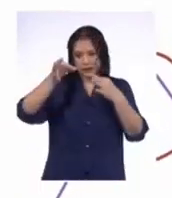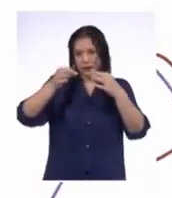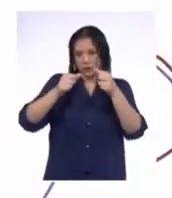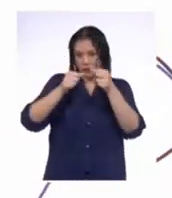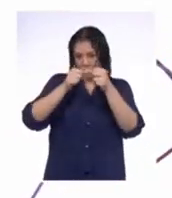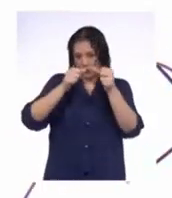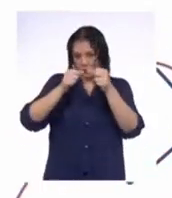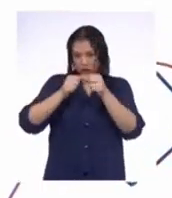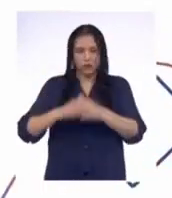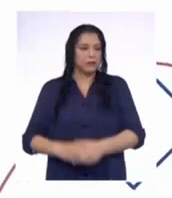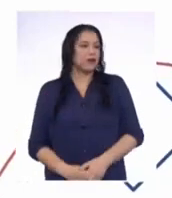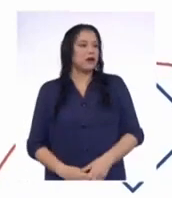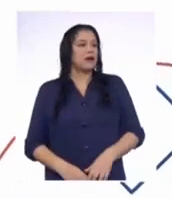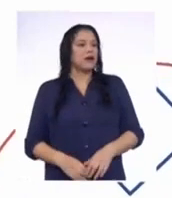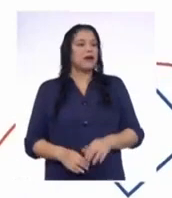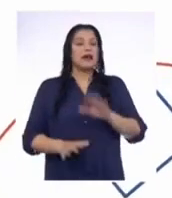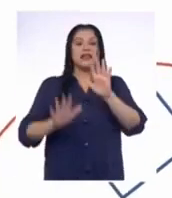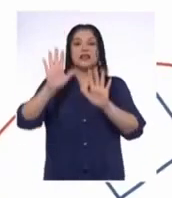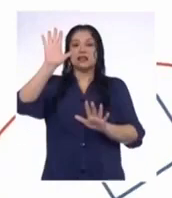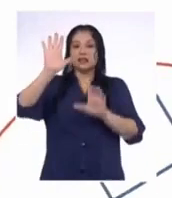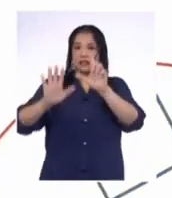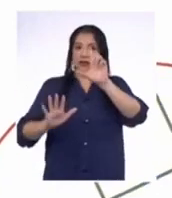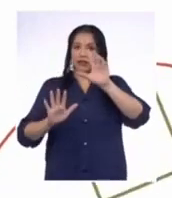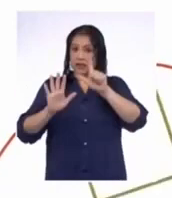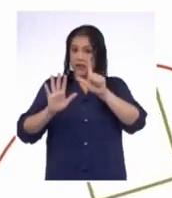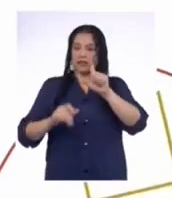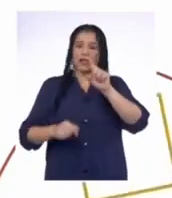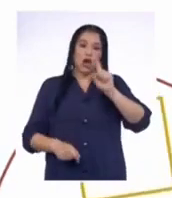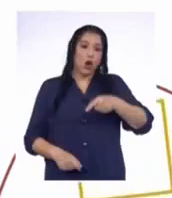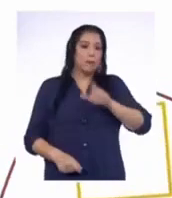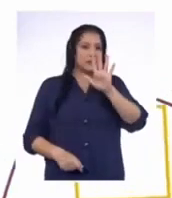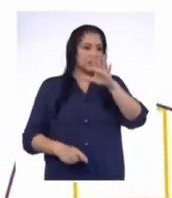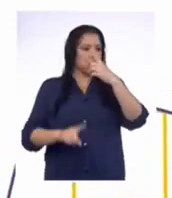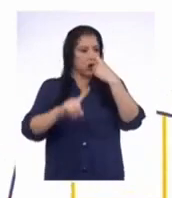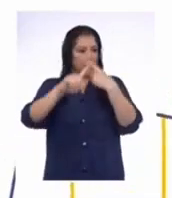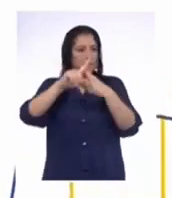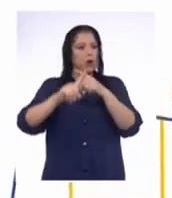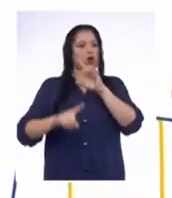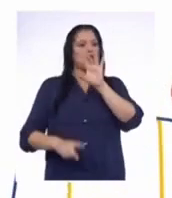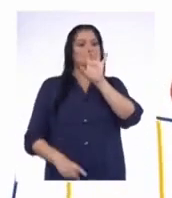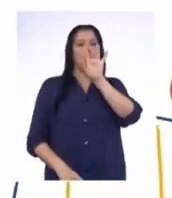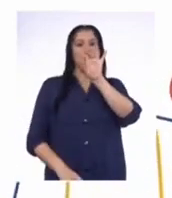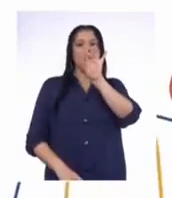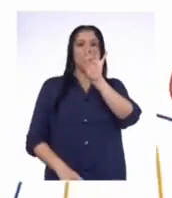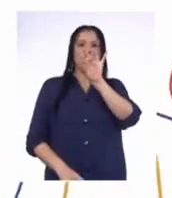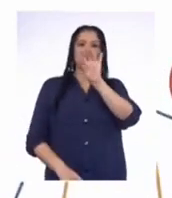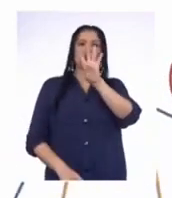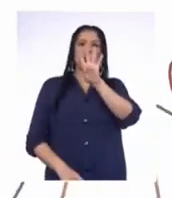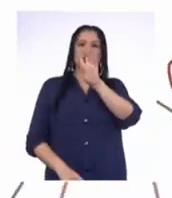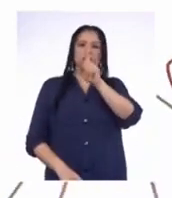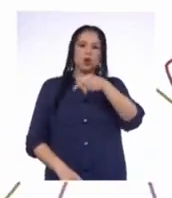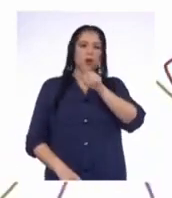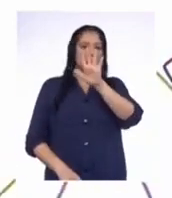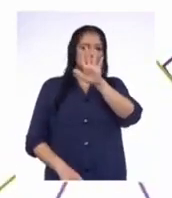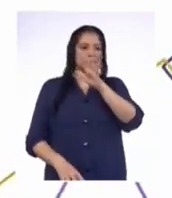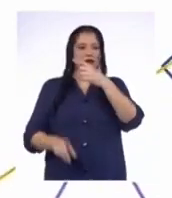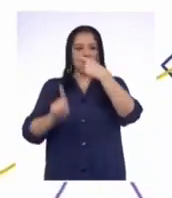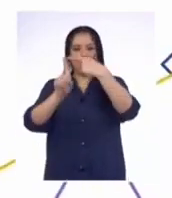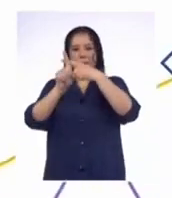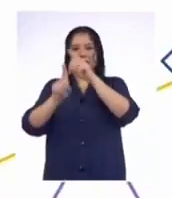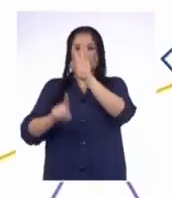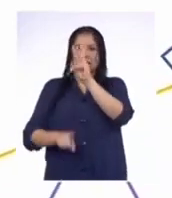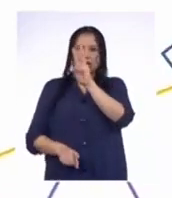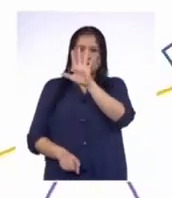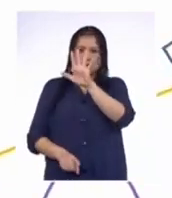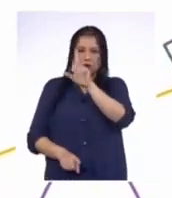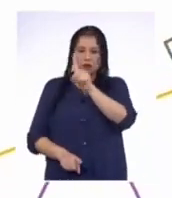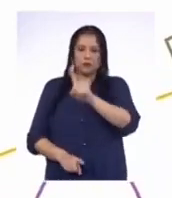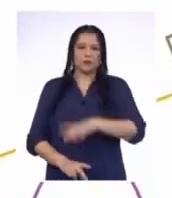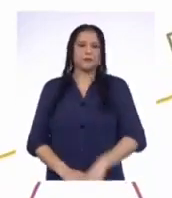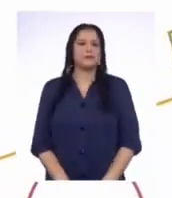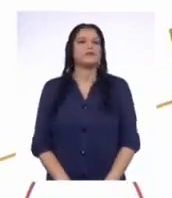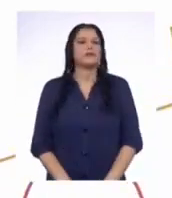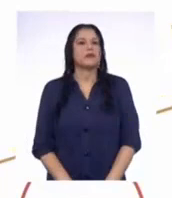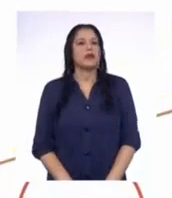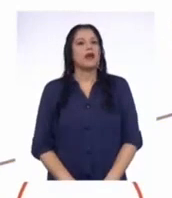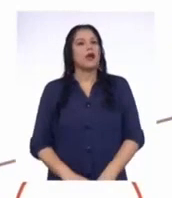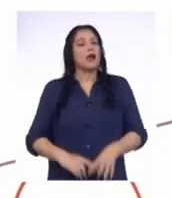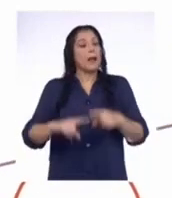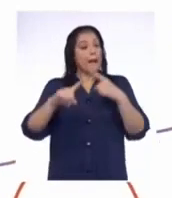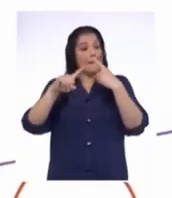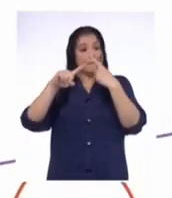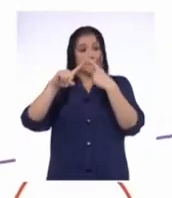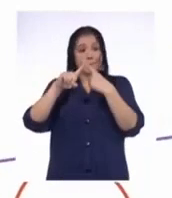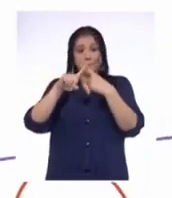datos, 17,5 por 84,5 más 651.